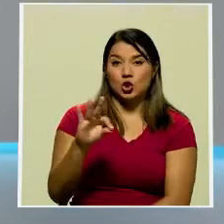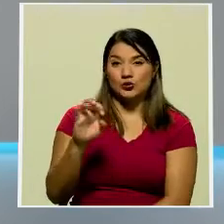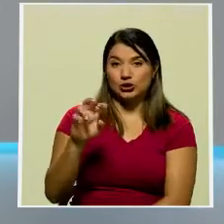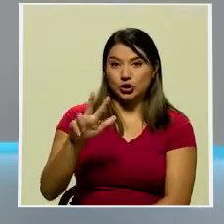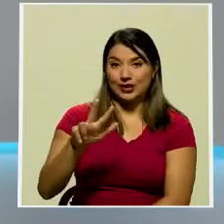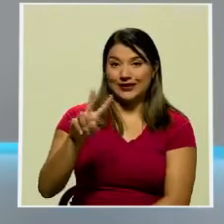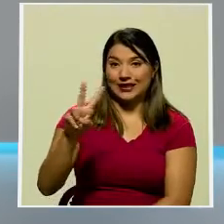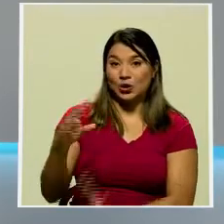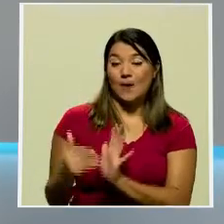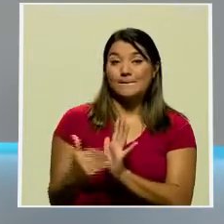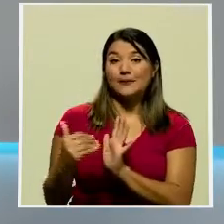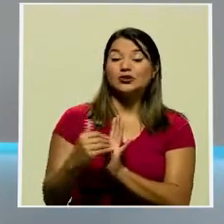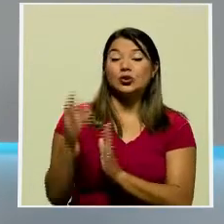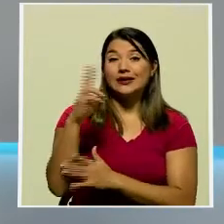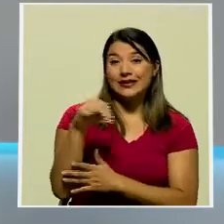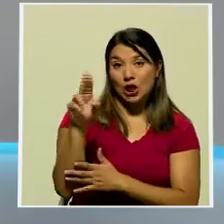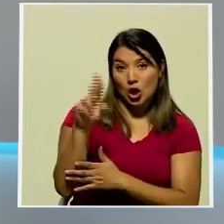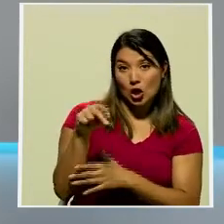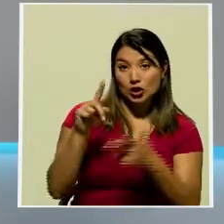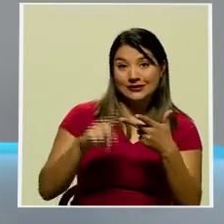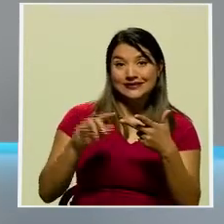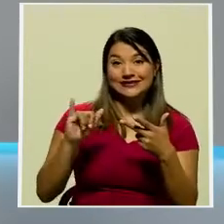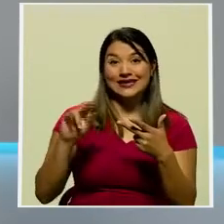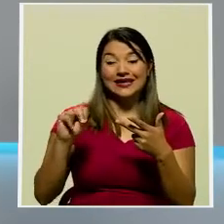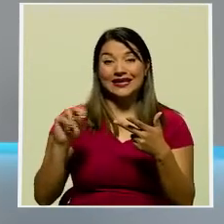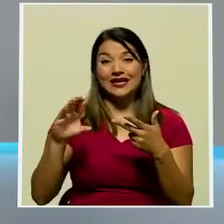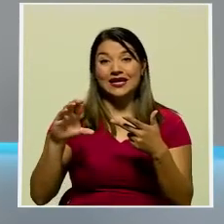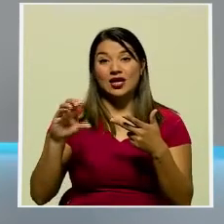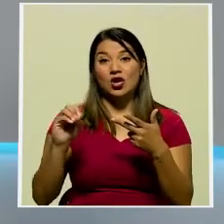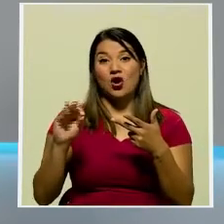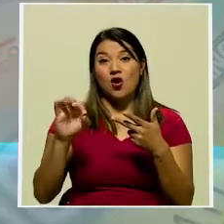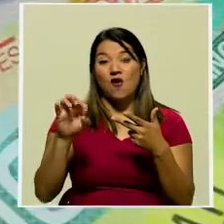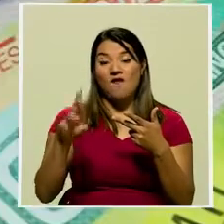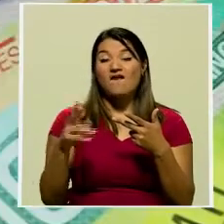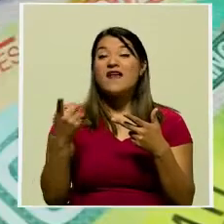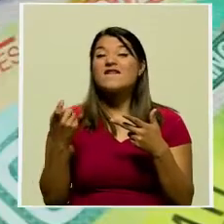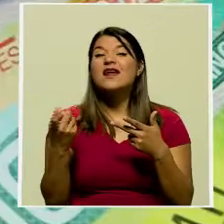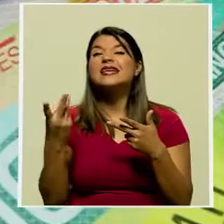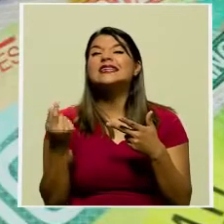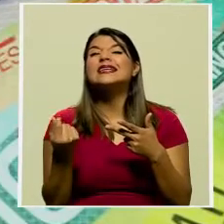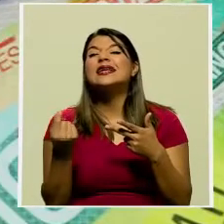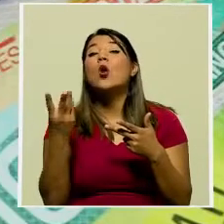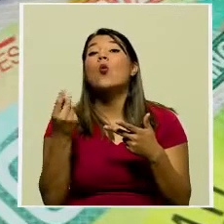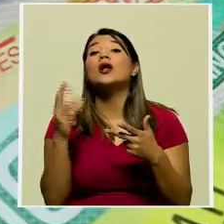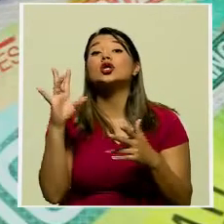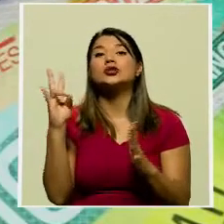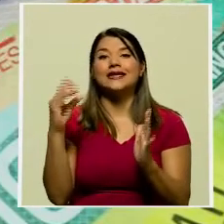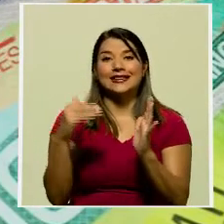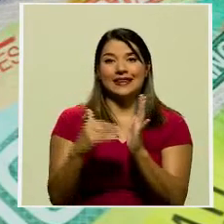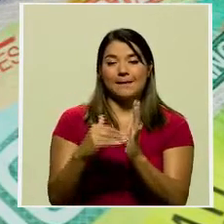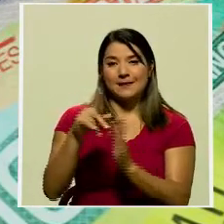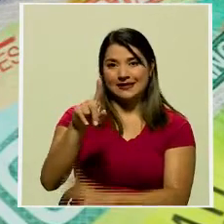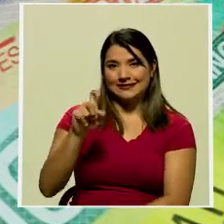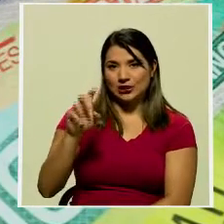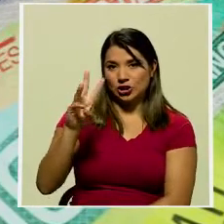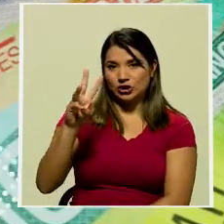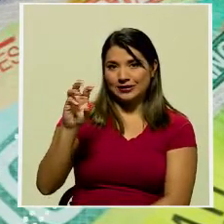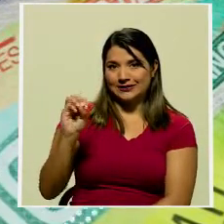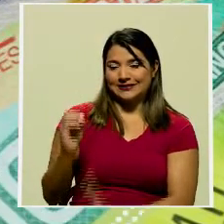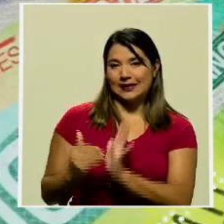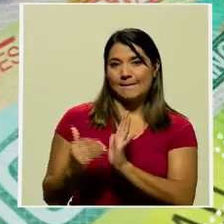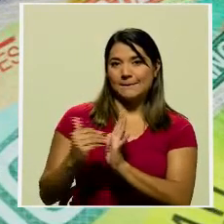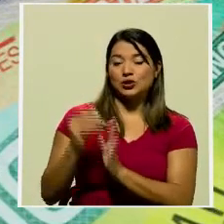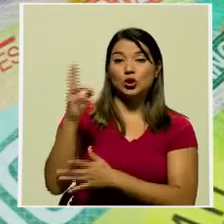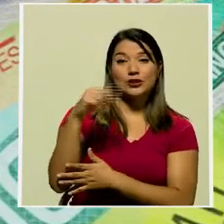17.932 millones de colones. El Incofer tiene un déficit de 7.160 millones de colones